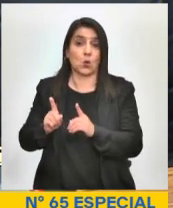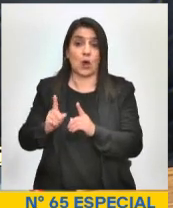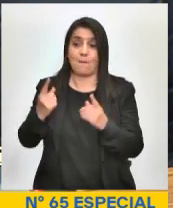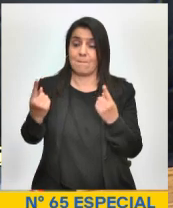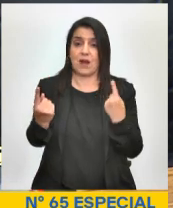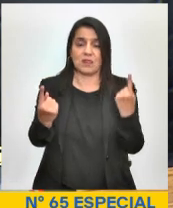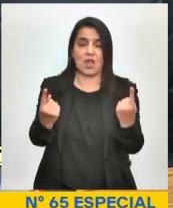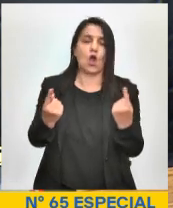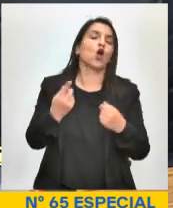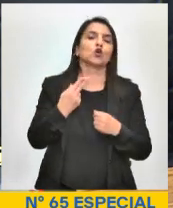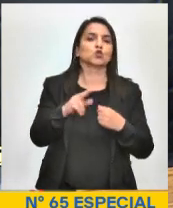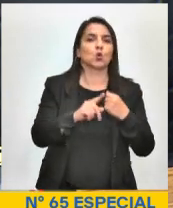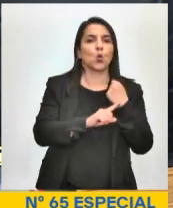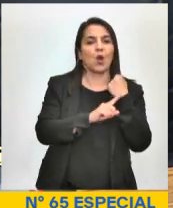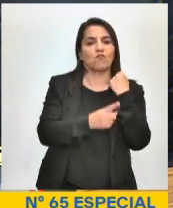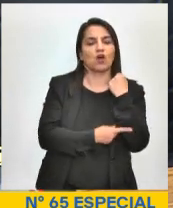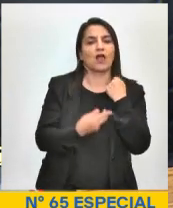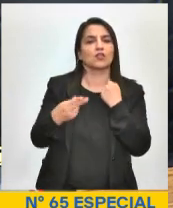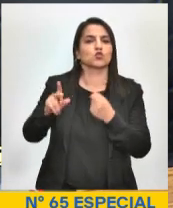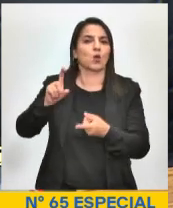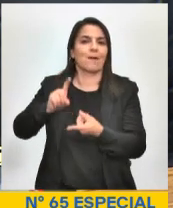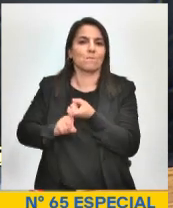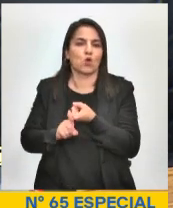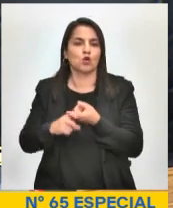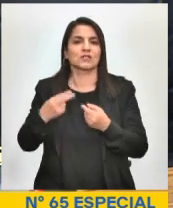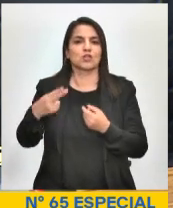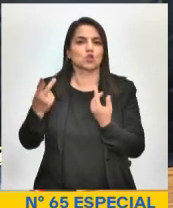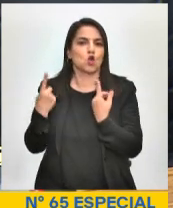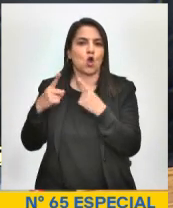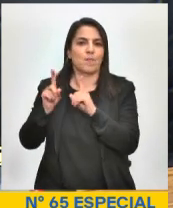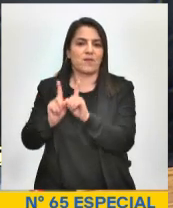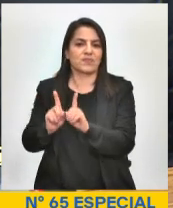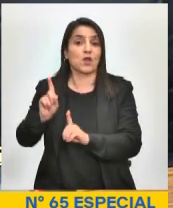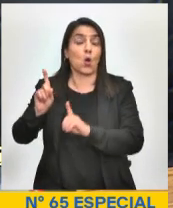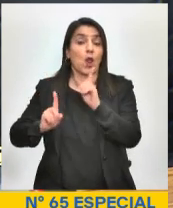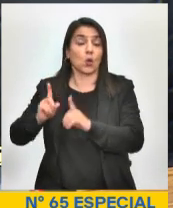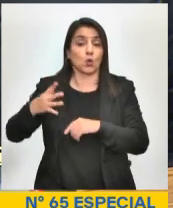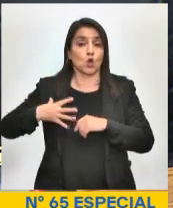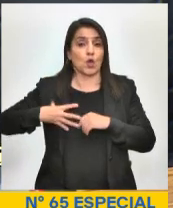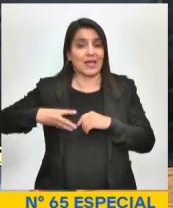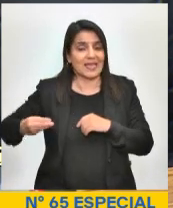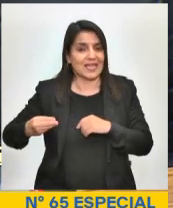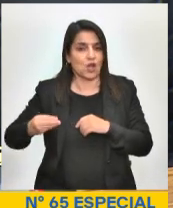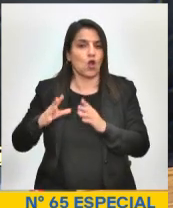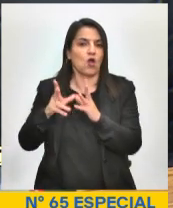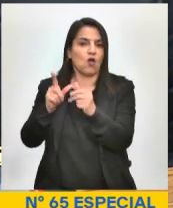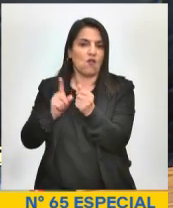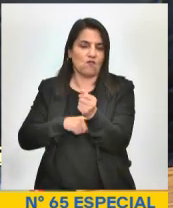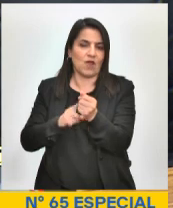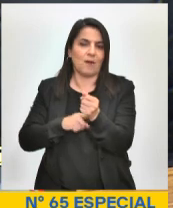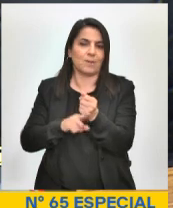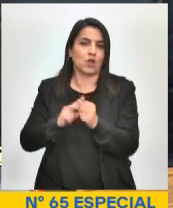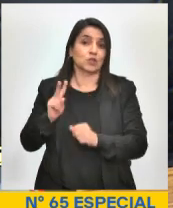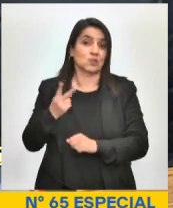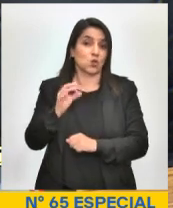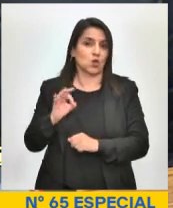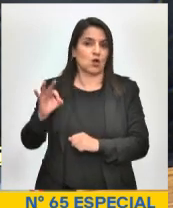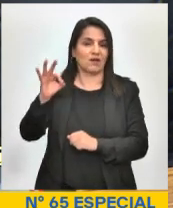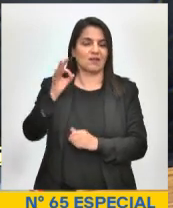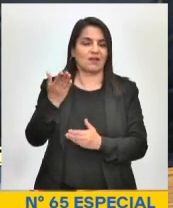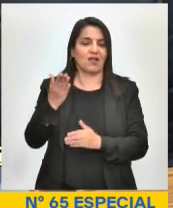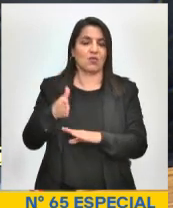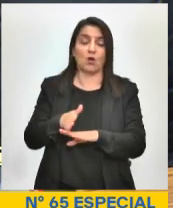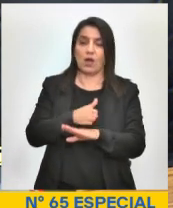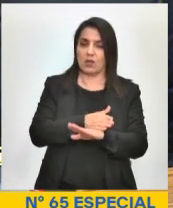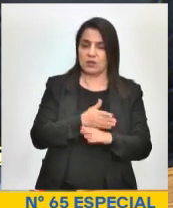abogado, o serlo su cónyuge o conviviente civil o alguno de sus ascendientes, descendientes o parientes colaterales dentro del segundo grado. Lo anterior,